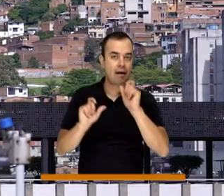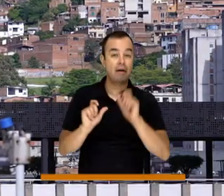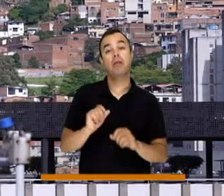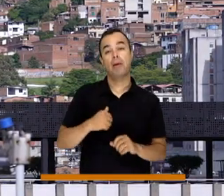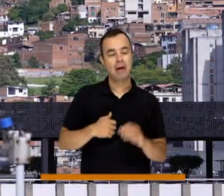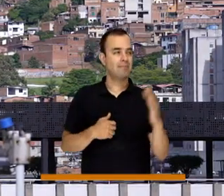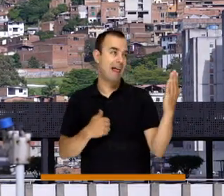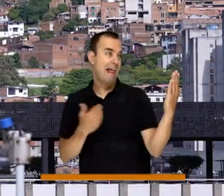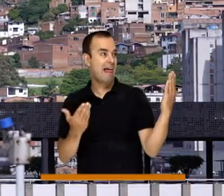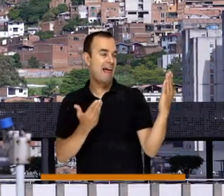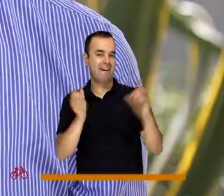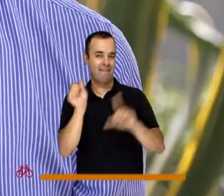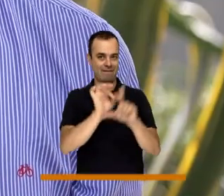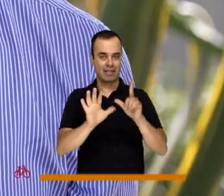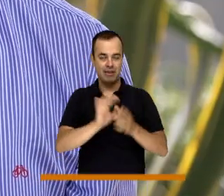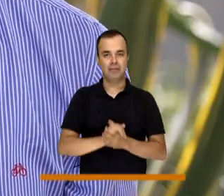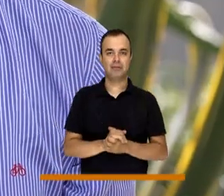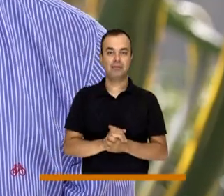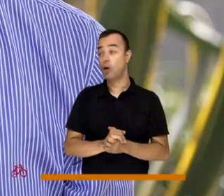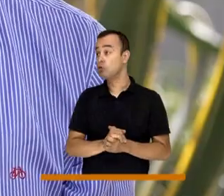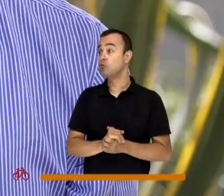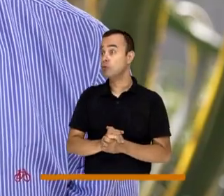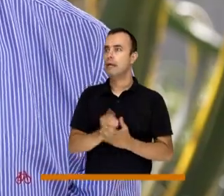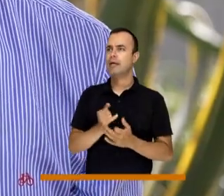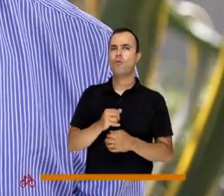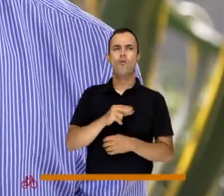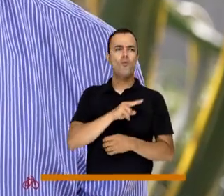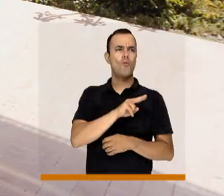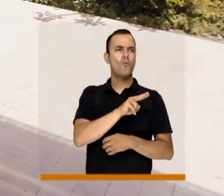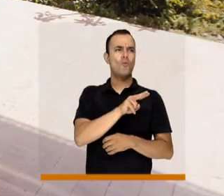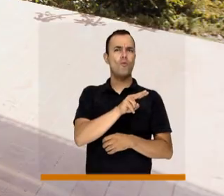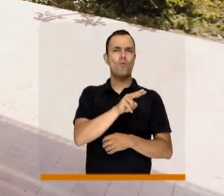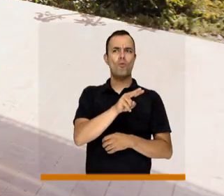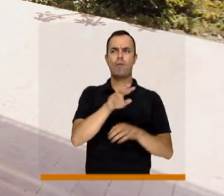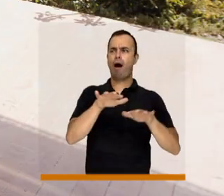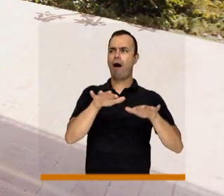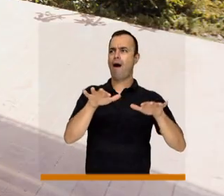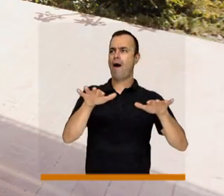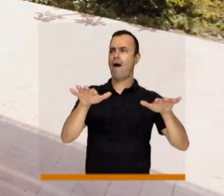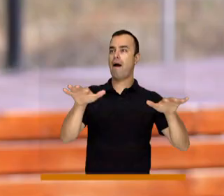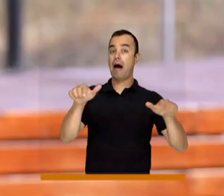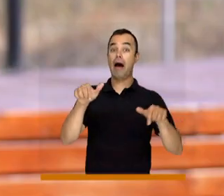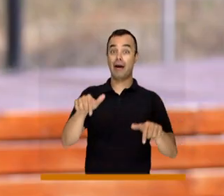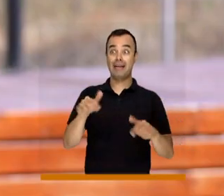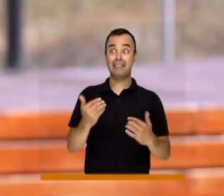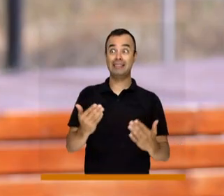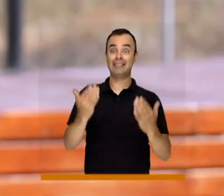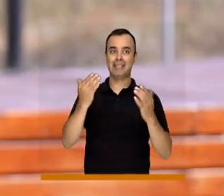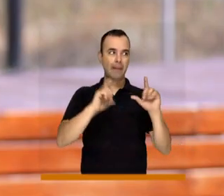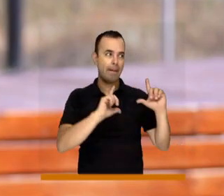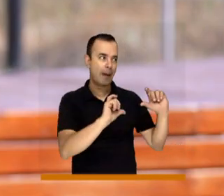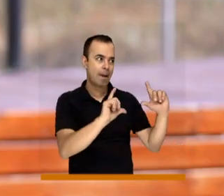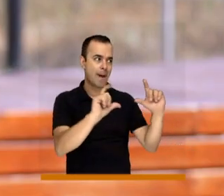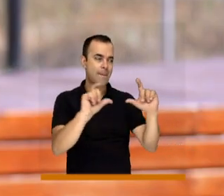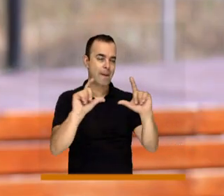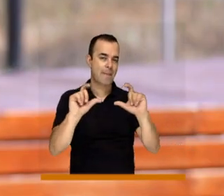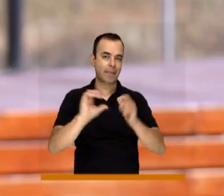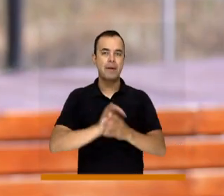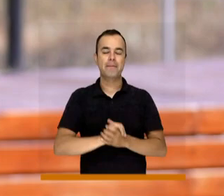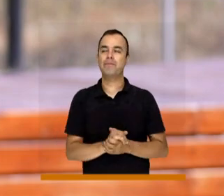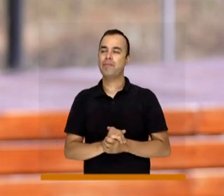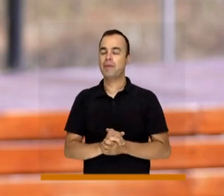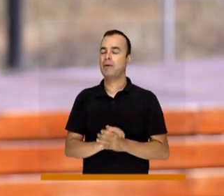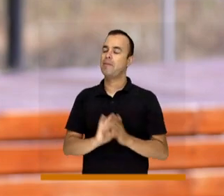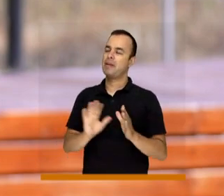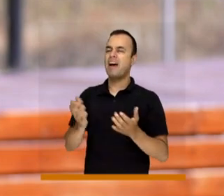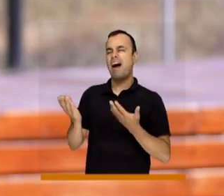vistas hermosas para tomar fotos, está espectacular, para grabar videos, en fin. Sí, hay unas vistas, unas panorámicas que ahorita también vamos a aprovechar para hacer